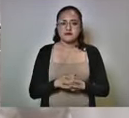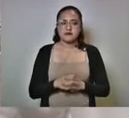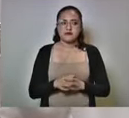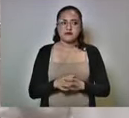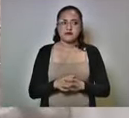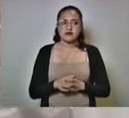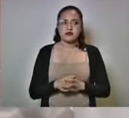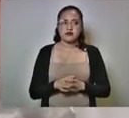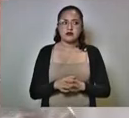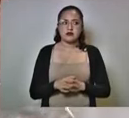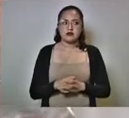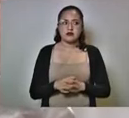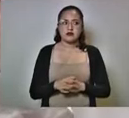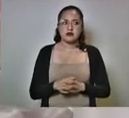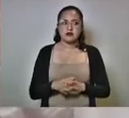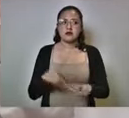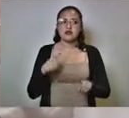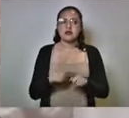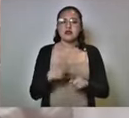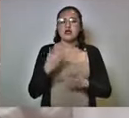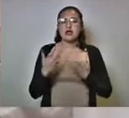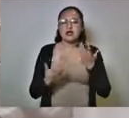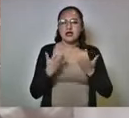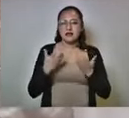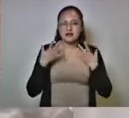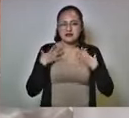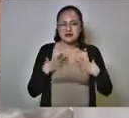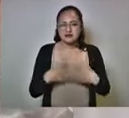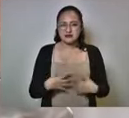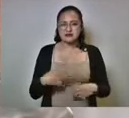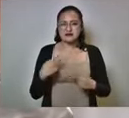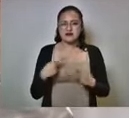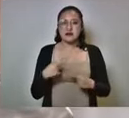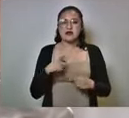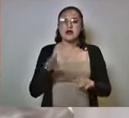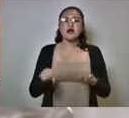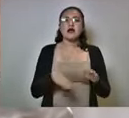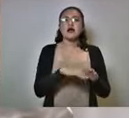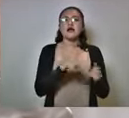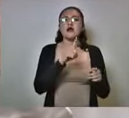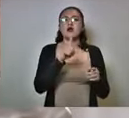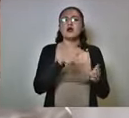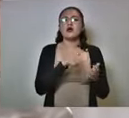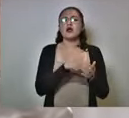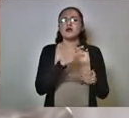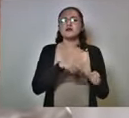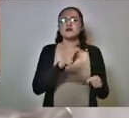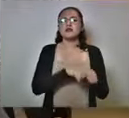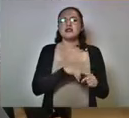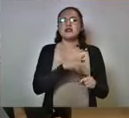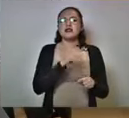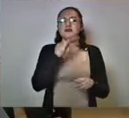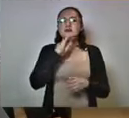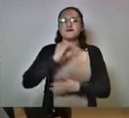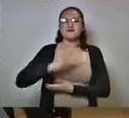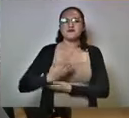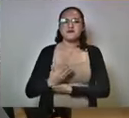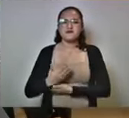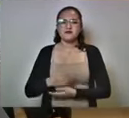Los que estaban en el área de quemados a la unidad materno, ¿sí, verdad?